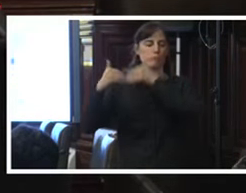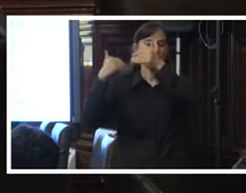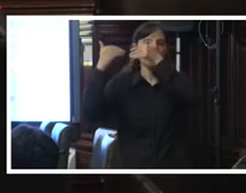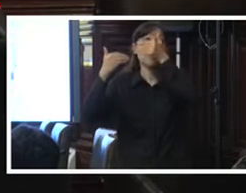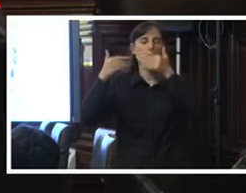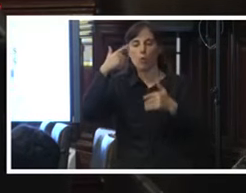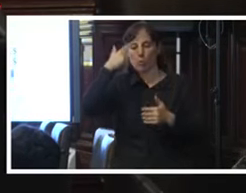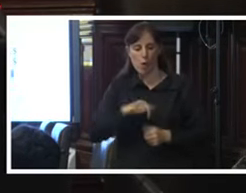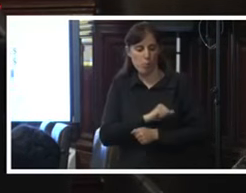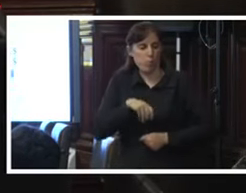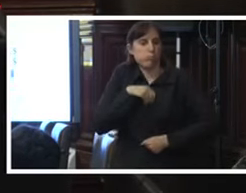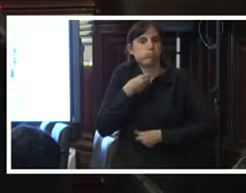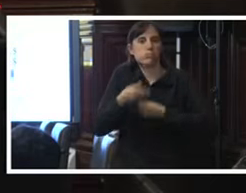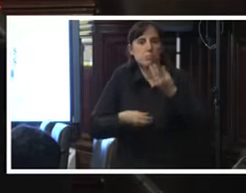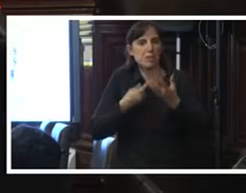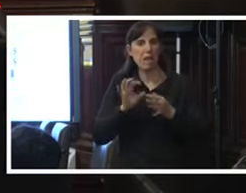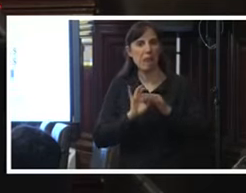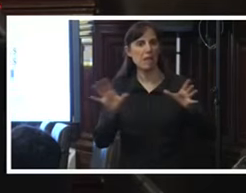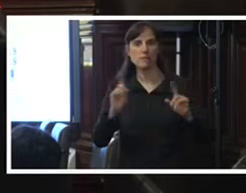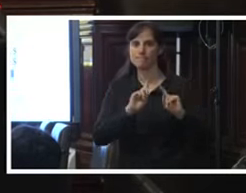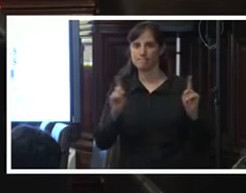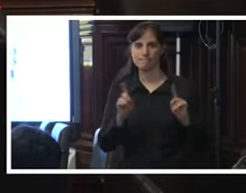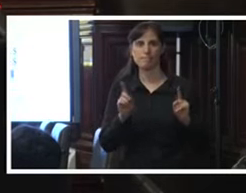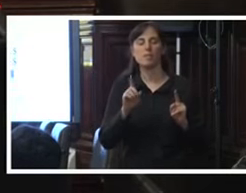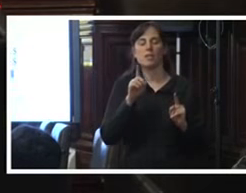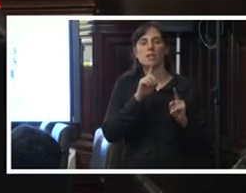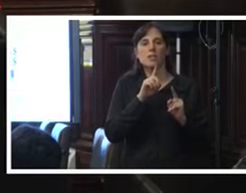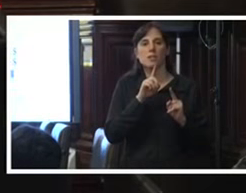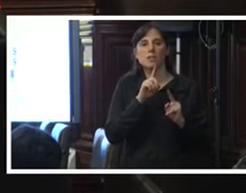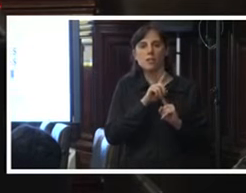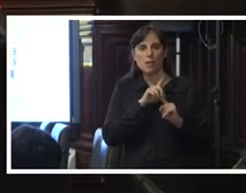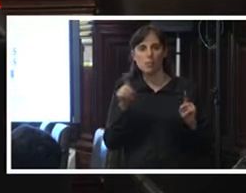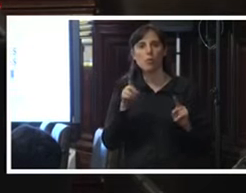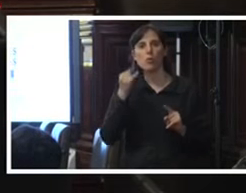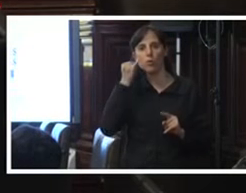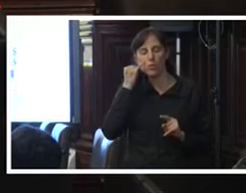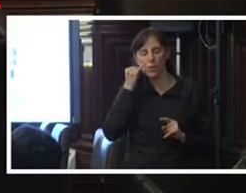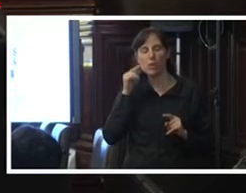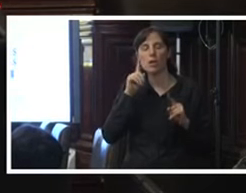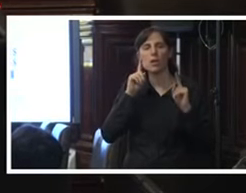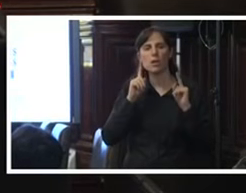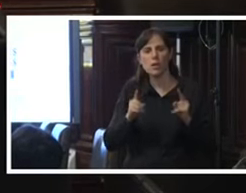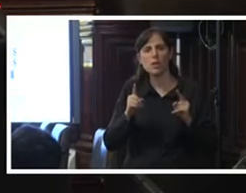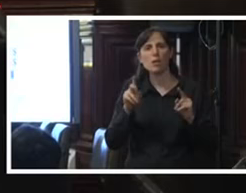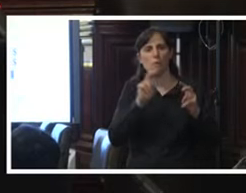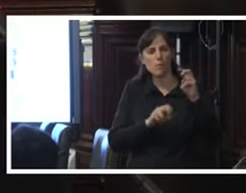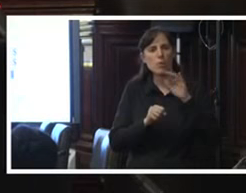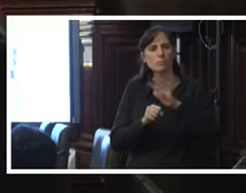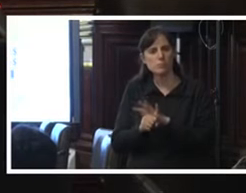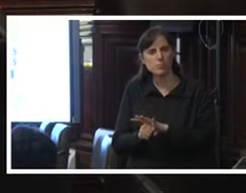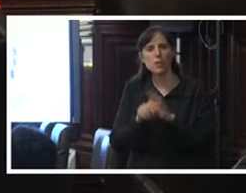expresiones adicionalmente debe posicionarse que esta sexualidad fueron vivenciadas en una fuerte estructura pero